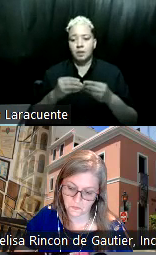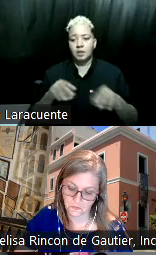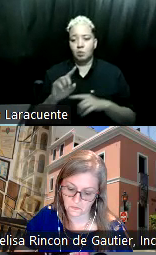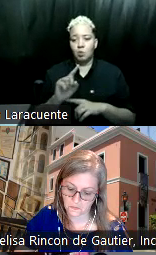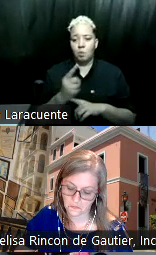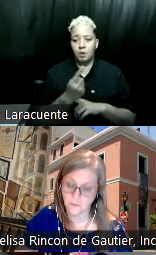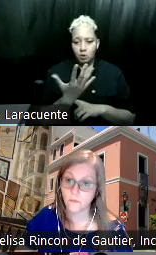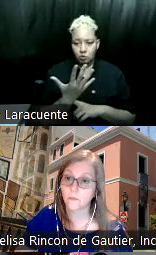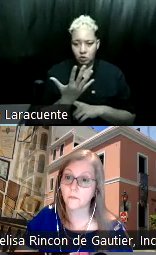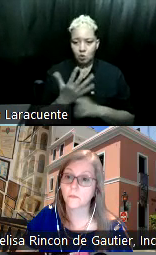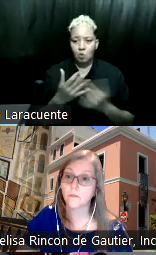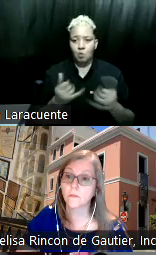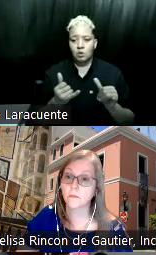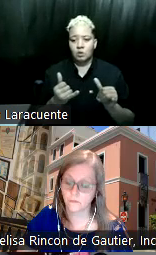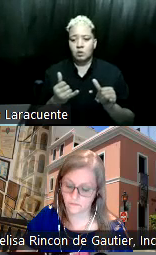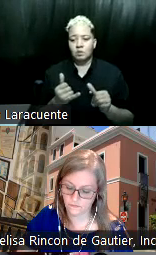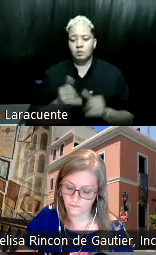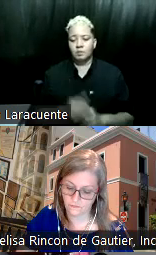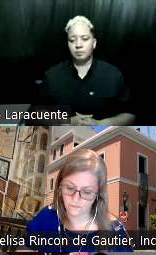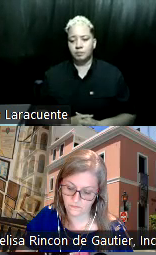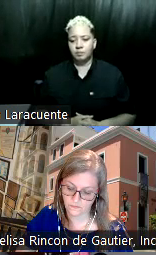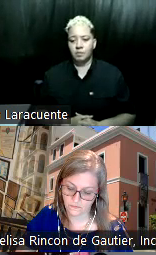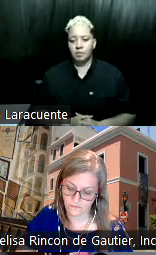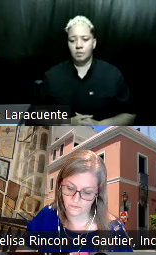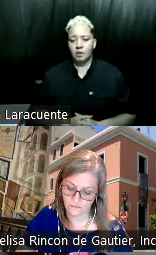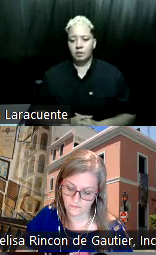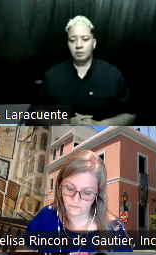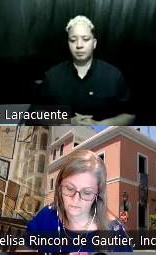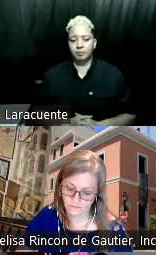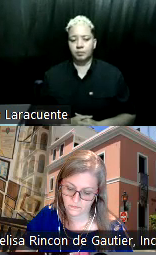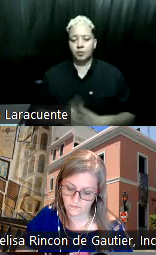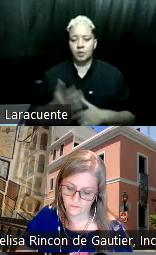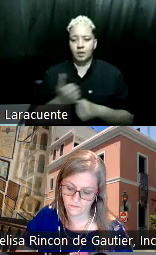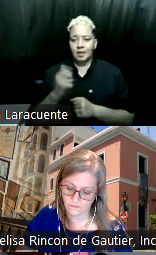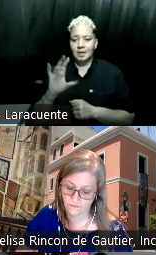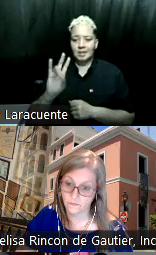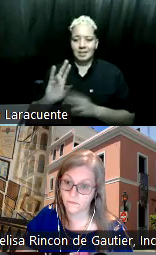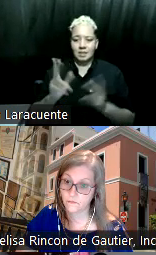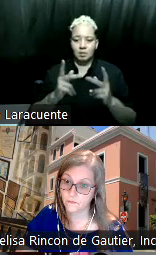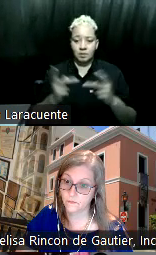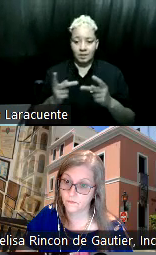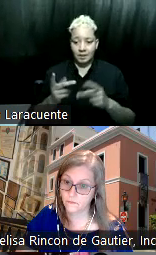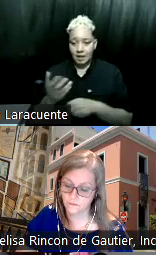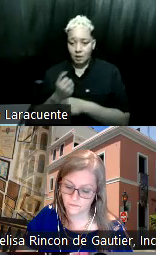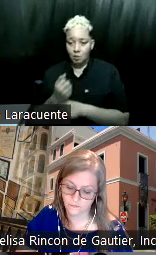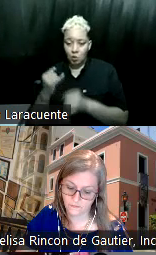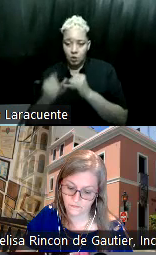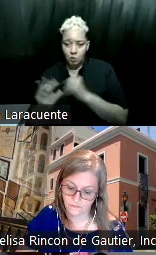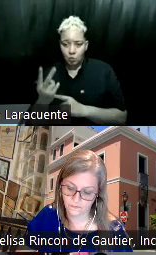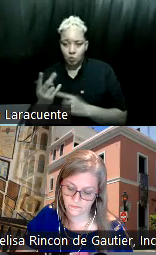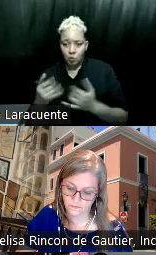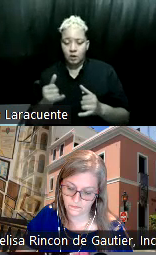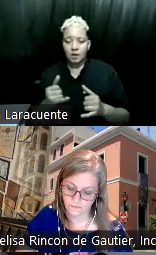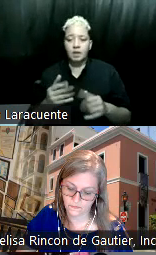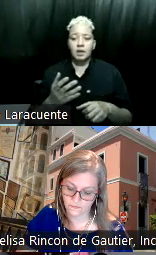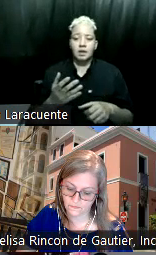y Carlos, obtuvimos la 7ª posición, ganamos los últimos 2 juegos, le ganamos a Cuba,